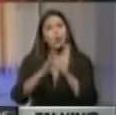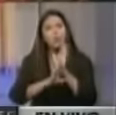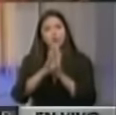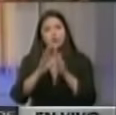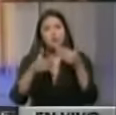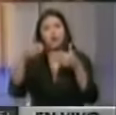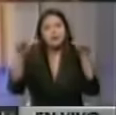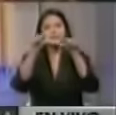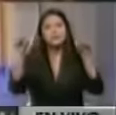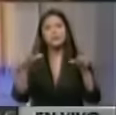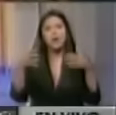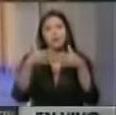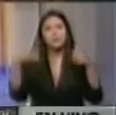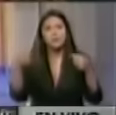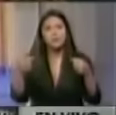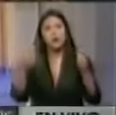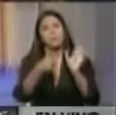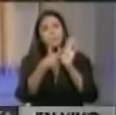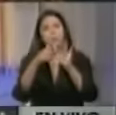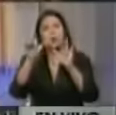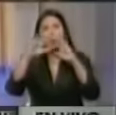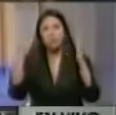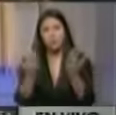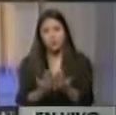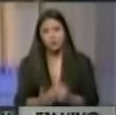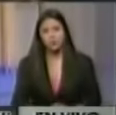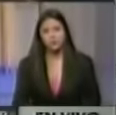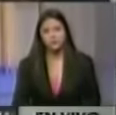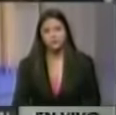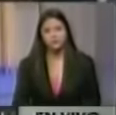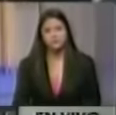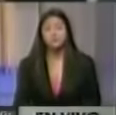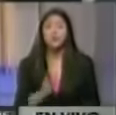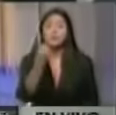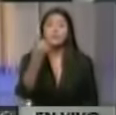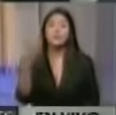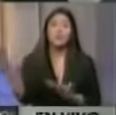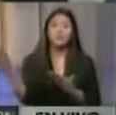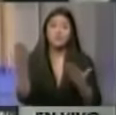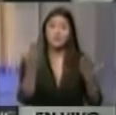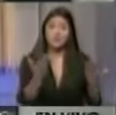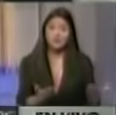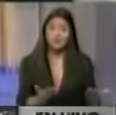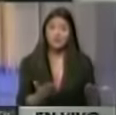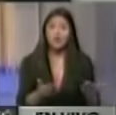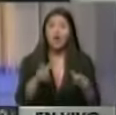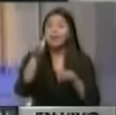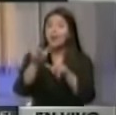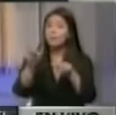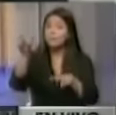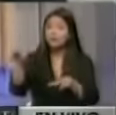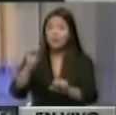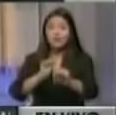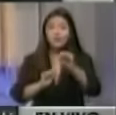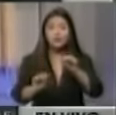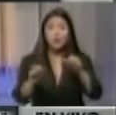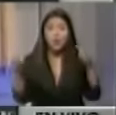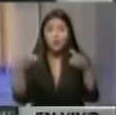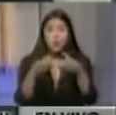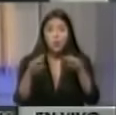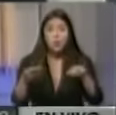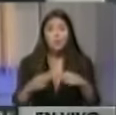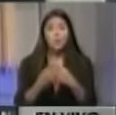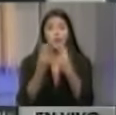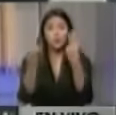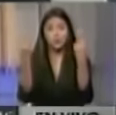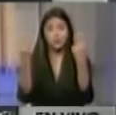nuestro sistema penitenciario para mostrárselo a todo el mundo. Bueno, primero quiero darle la bienvenida a los defensores públicos del bloque de defensores